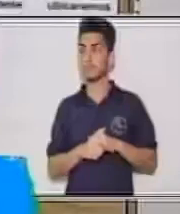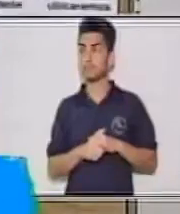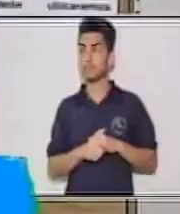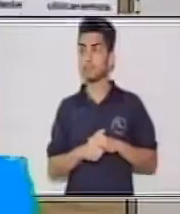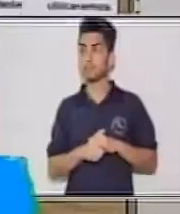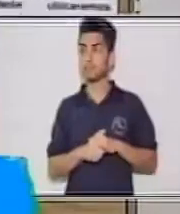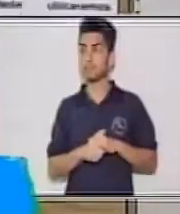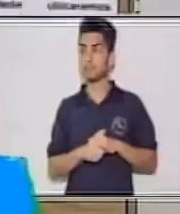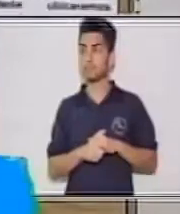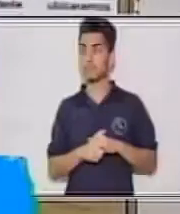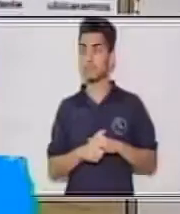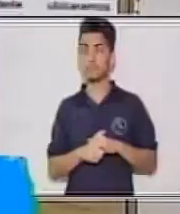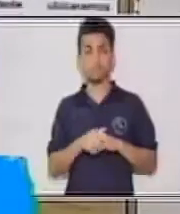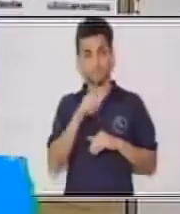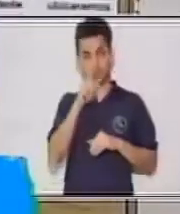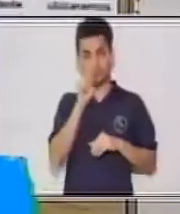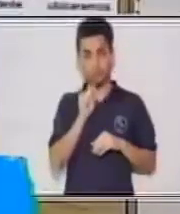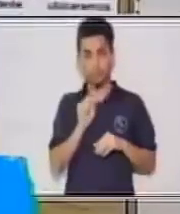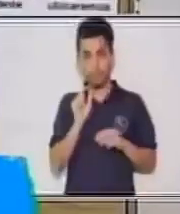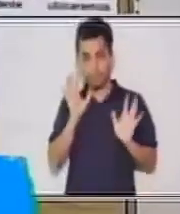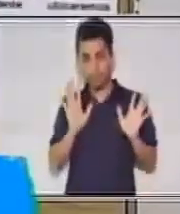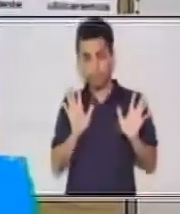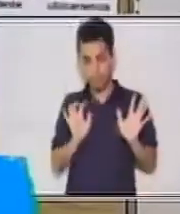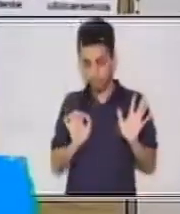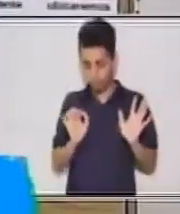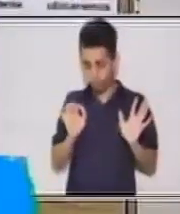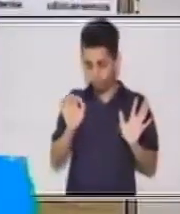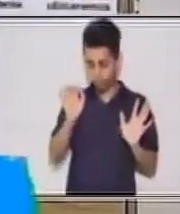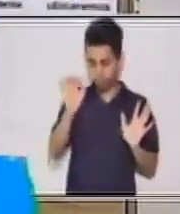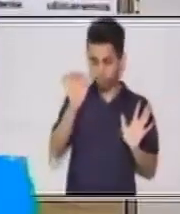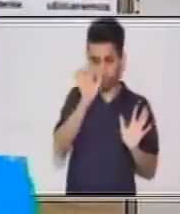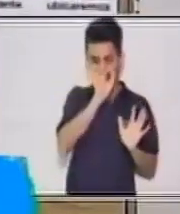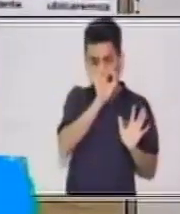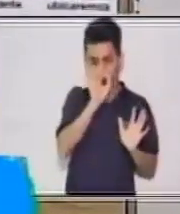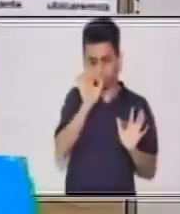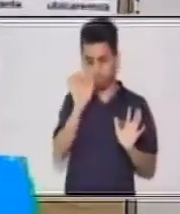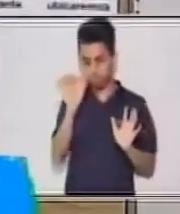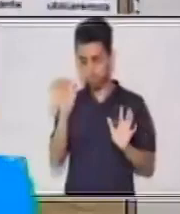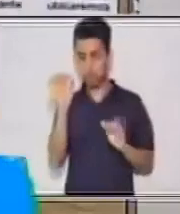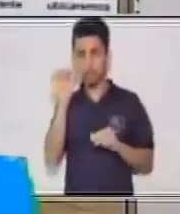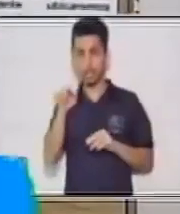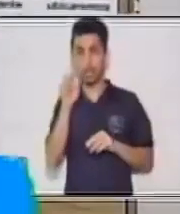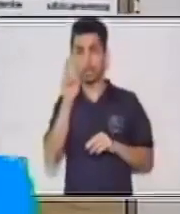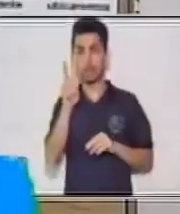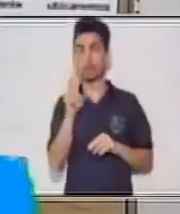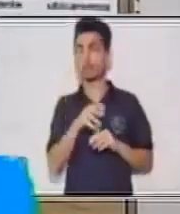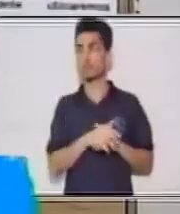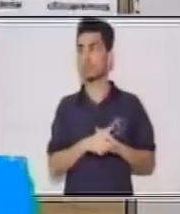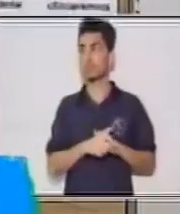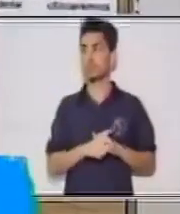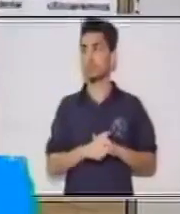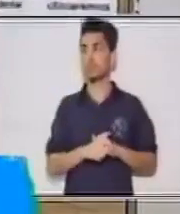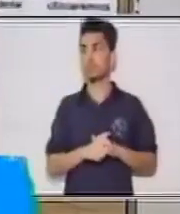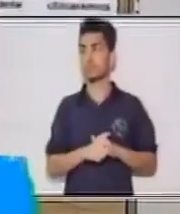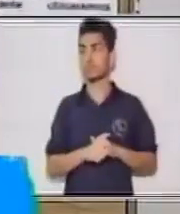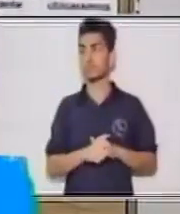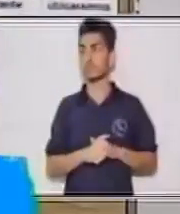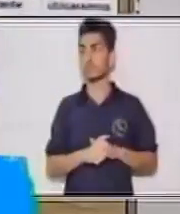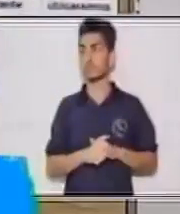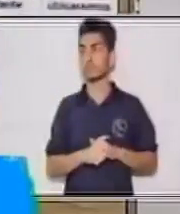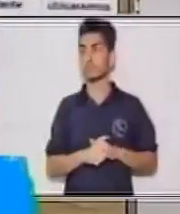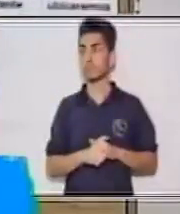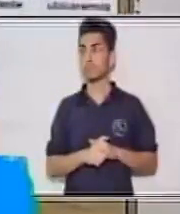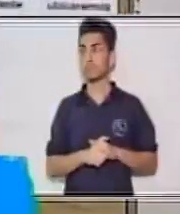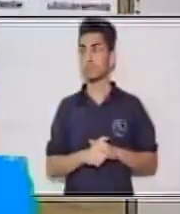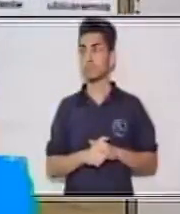estas líneas? Pues ustedes lo pueden hacer despacio. Y se juntan en acá,